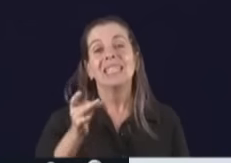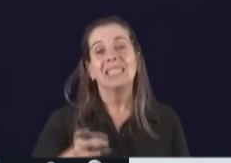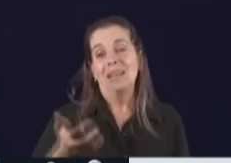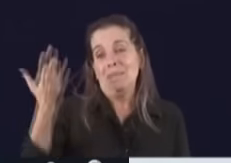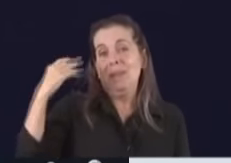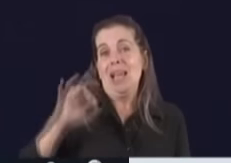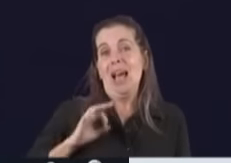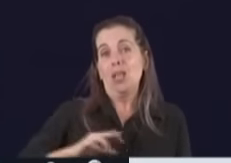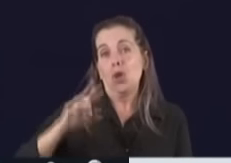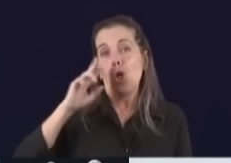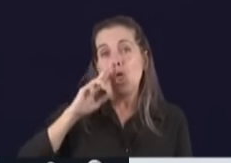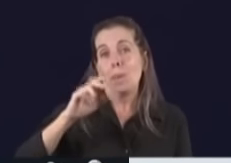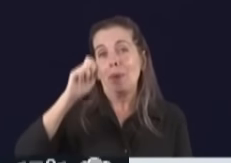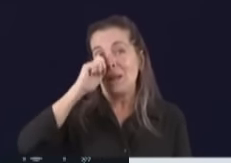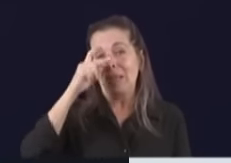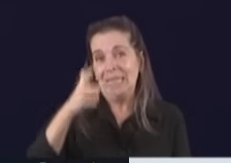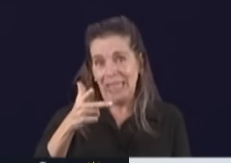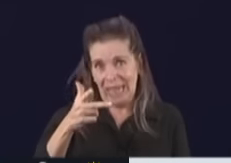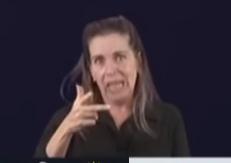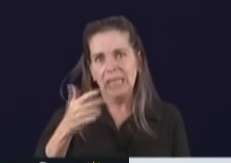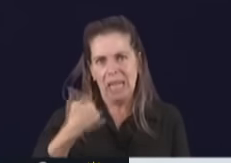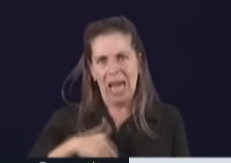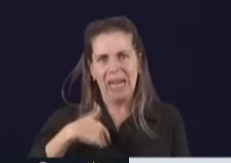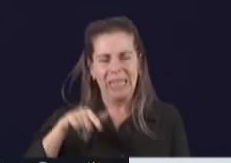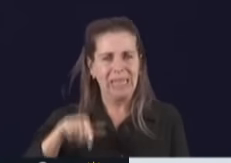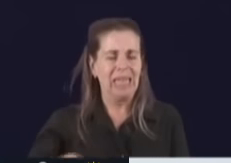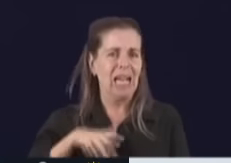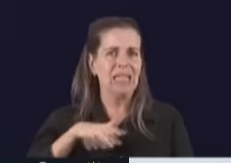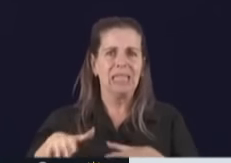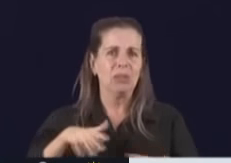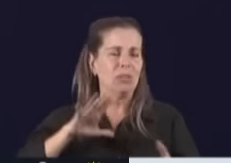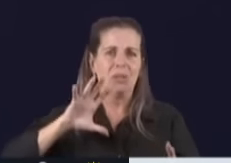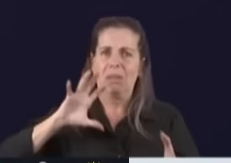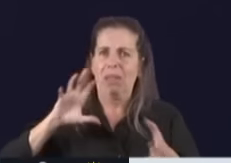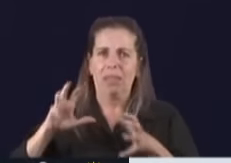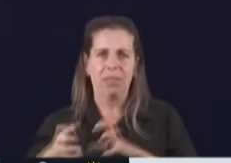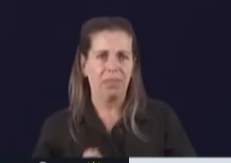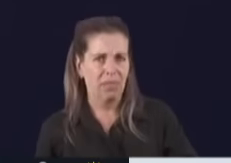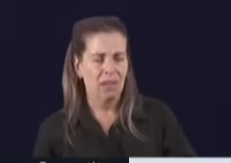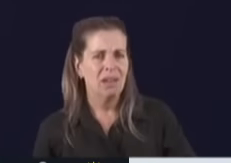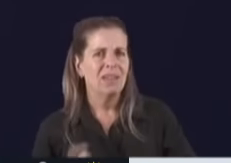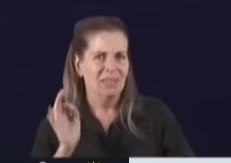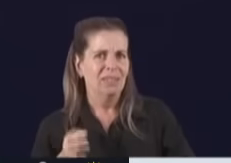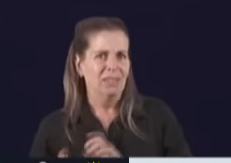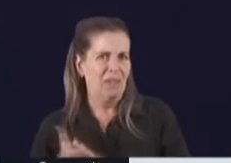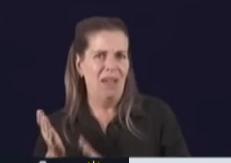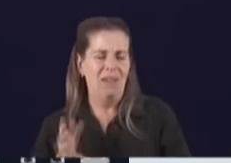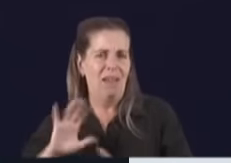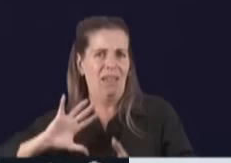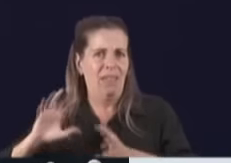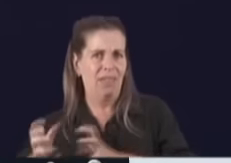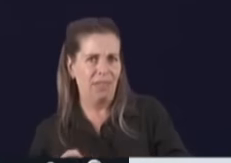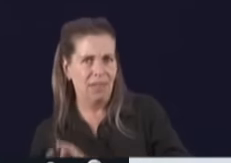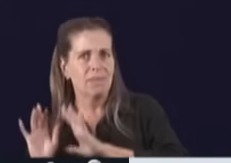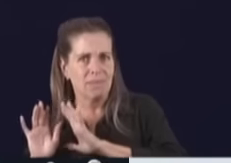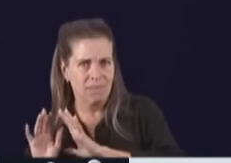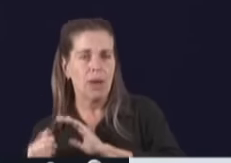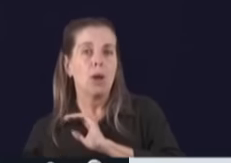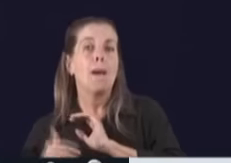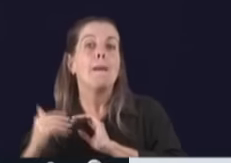estaba sumida en una crisis terminal, cuyo destino inevitable era la desaparición. El acompañamiento de